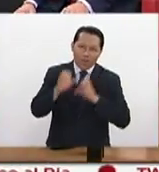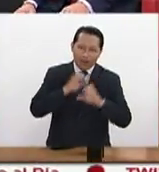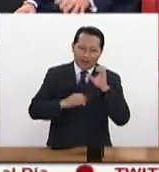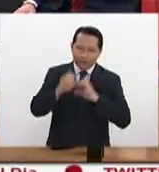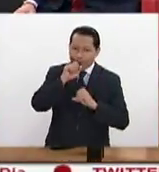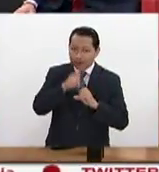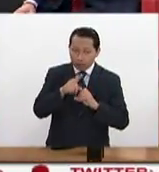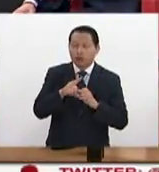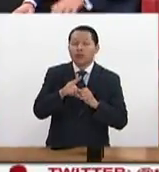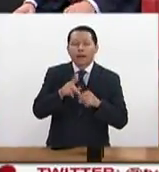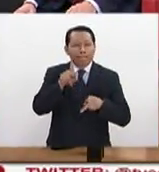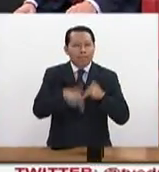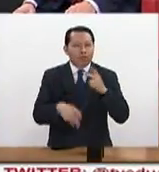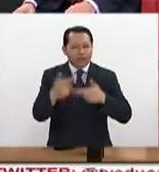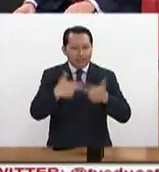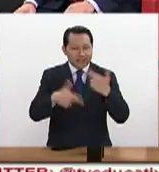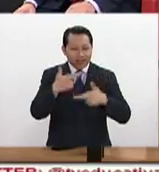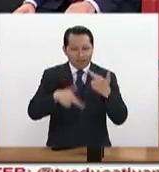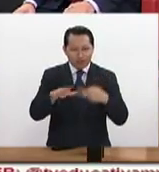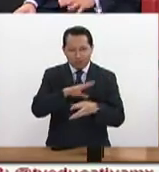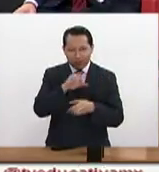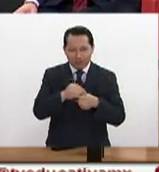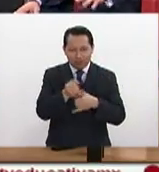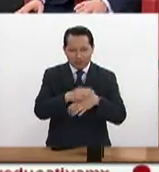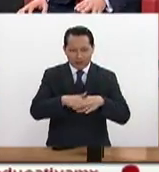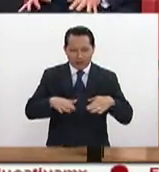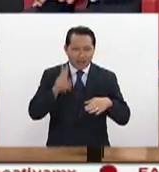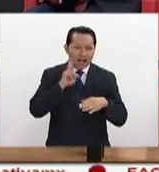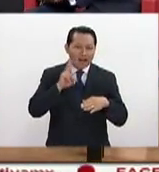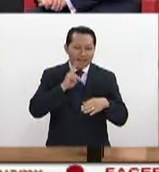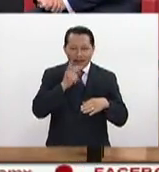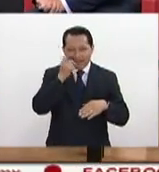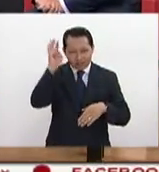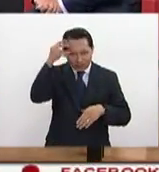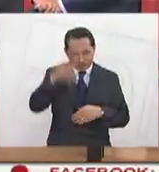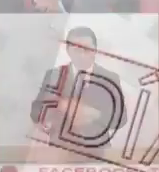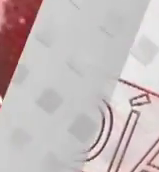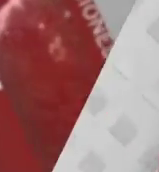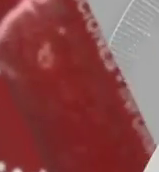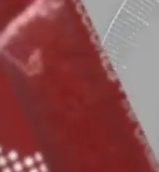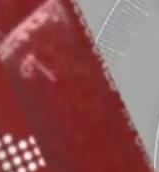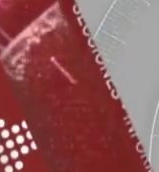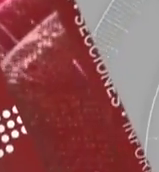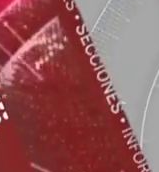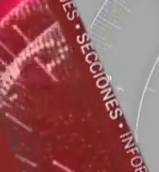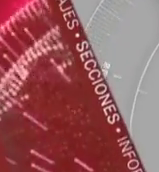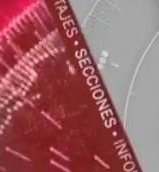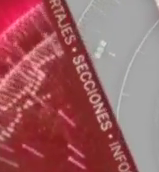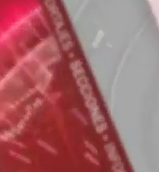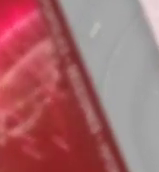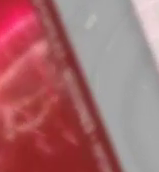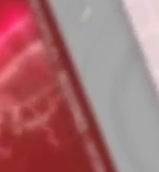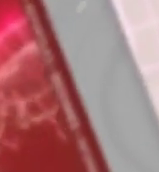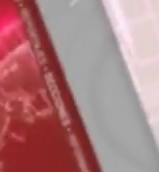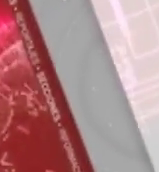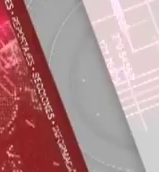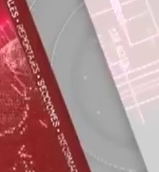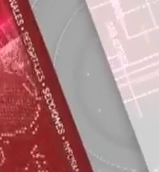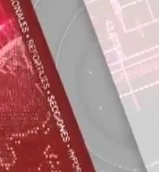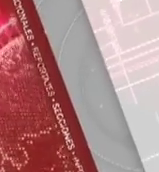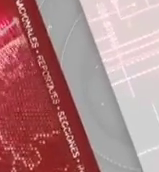el término mexicano. Vamos a hacer una pausa y regresamos. Ya le tendríamos esta información, a ver qué va diciendo Donald Trump. Muchas gracias.